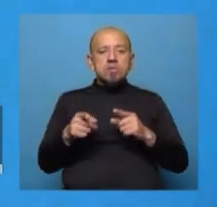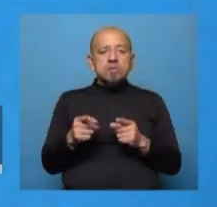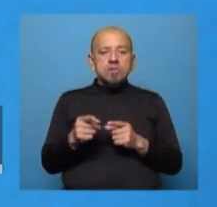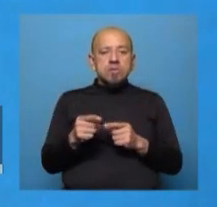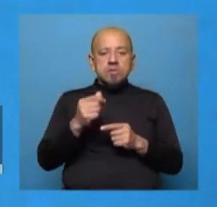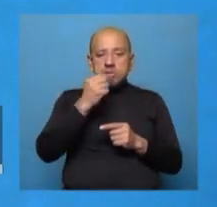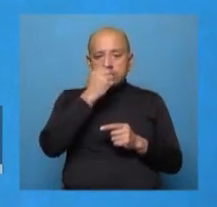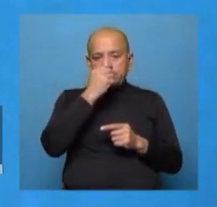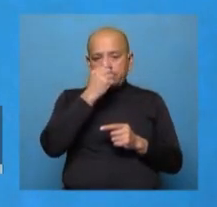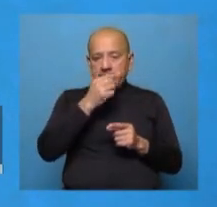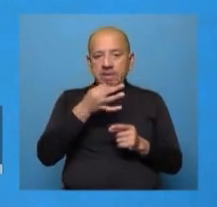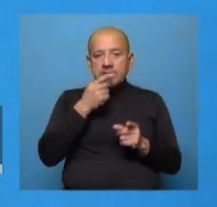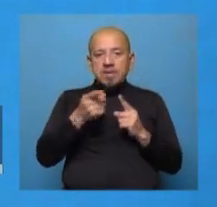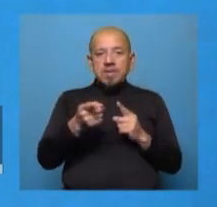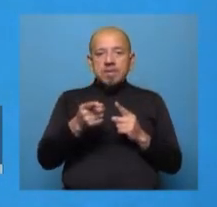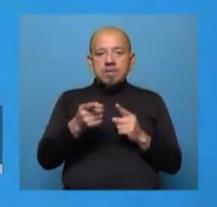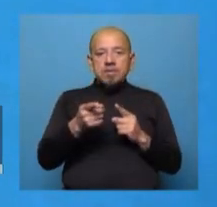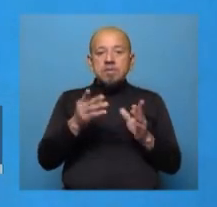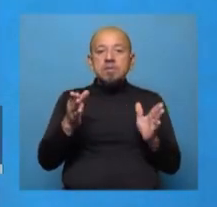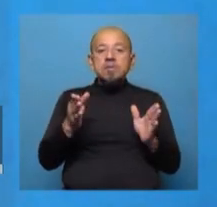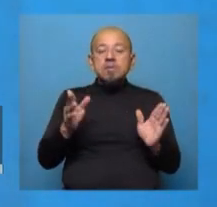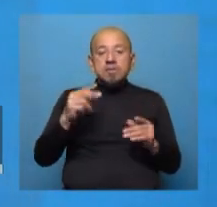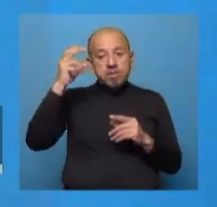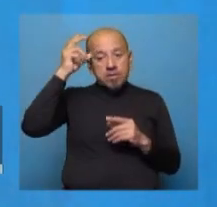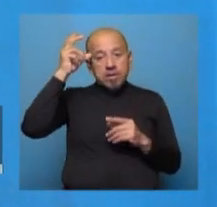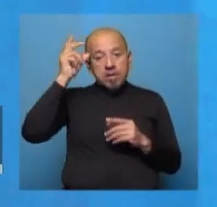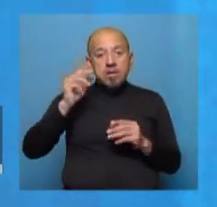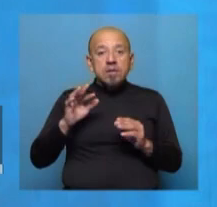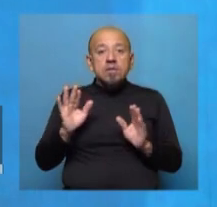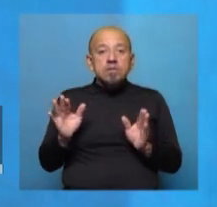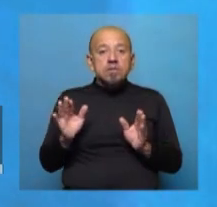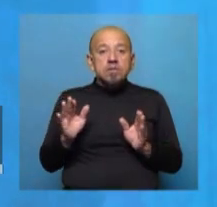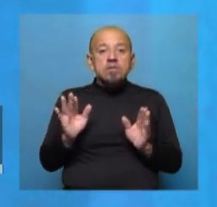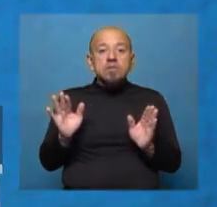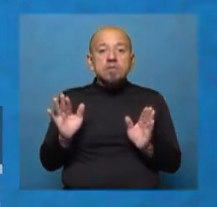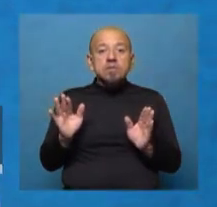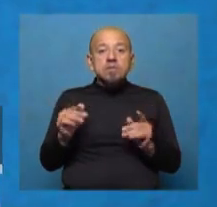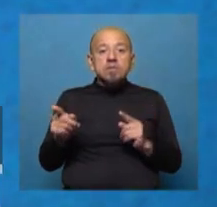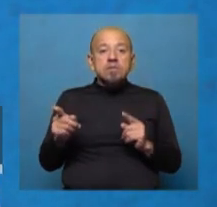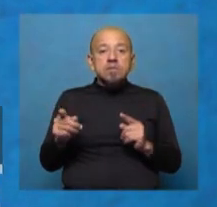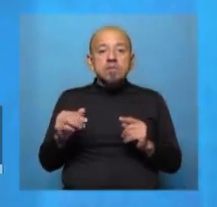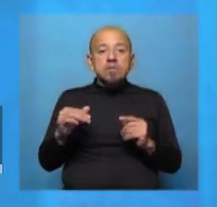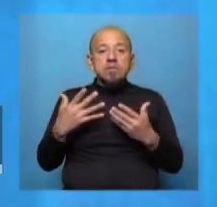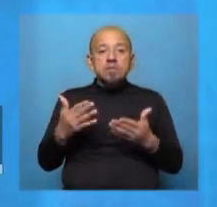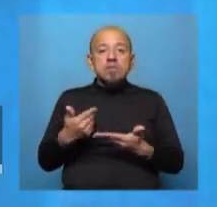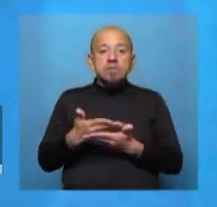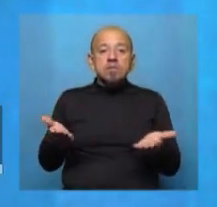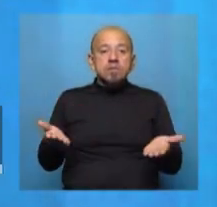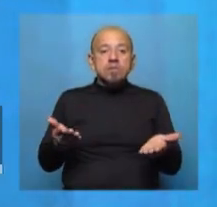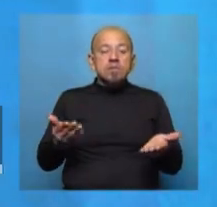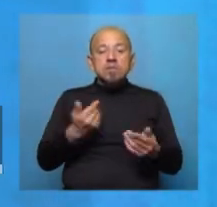le dije a tabaré esto está la orden por si por si si lo querés presentar al presidente